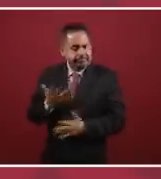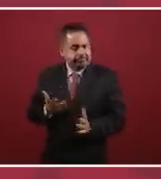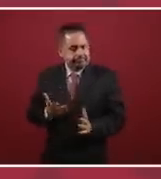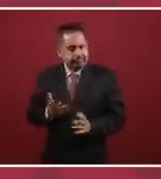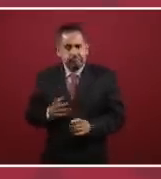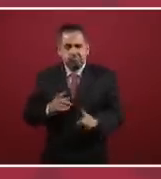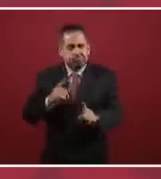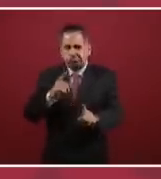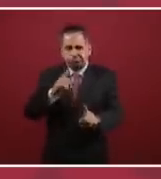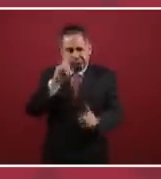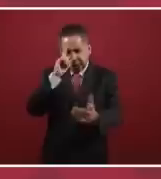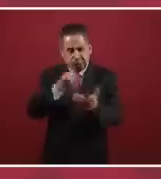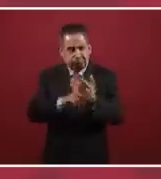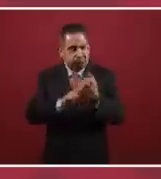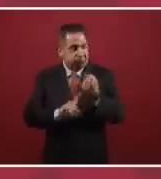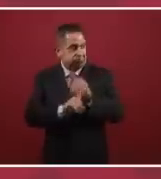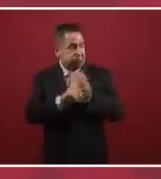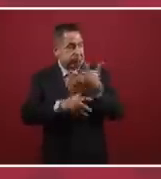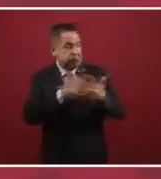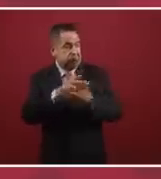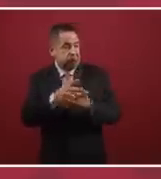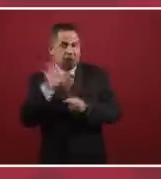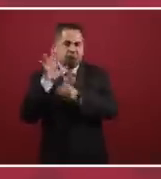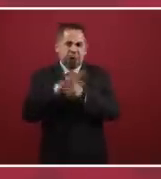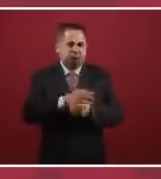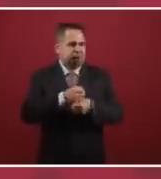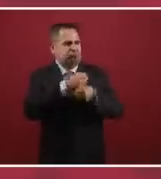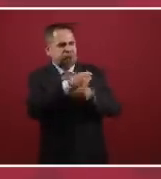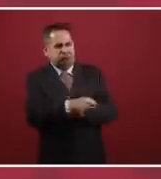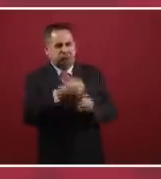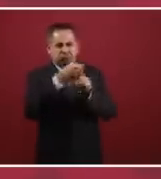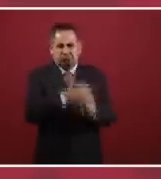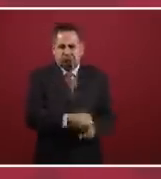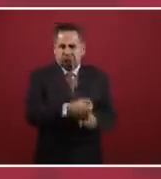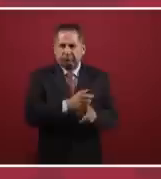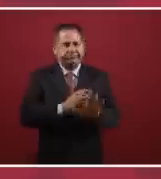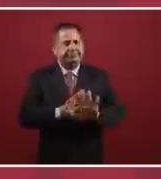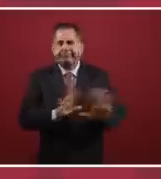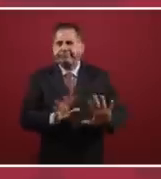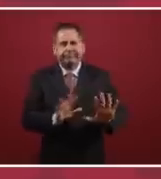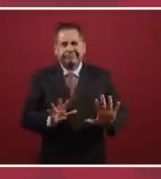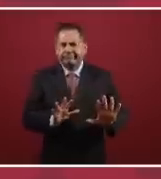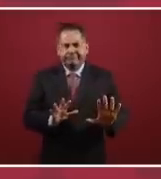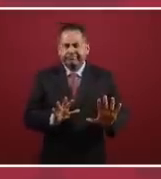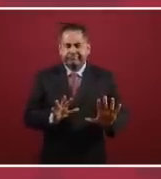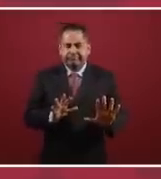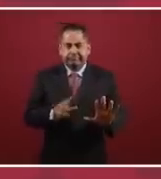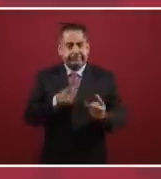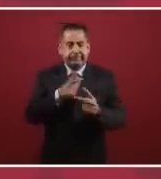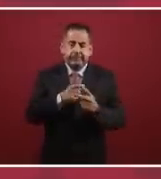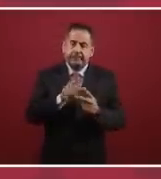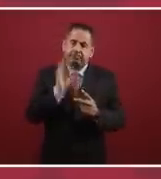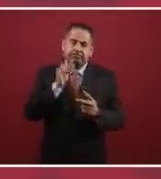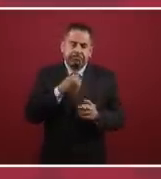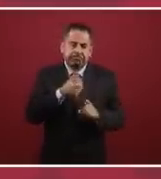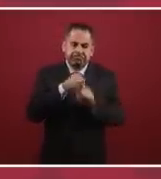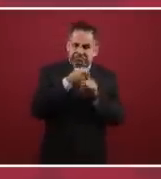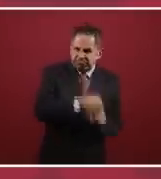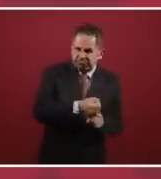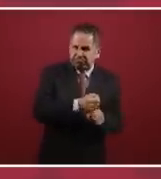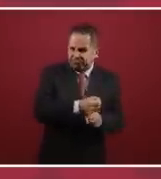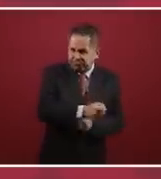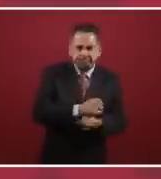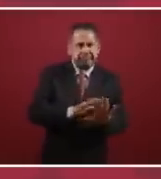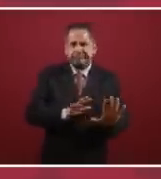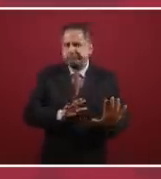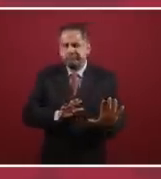en el uso de la fuerza como opción, como alternativa. La